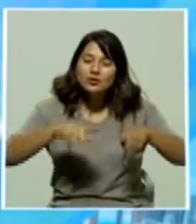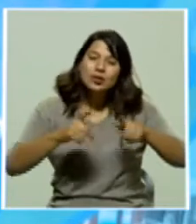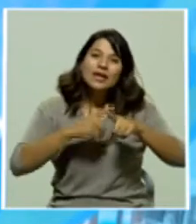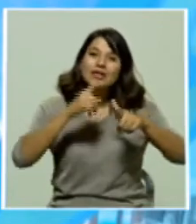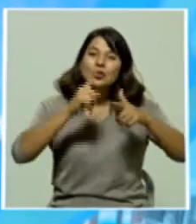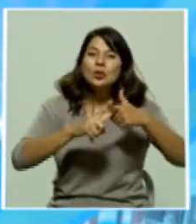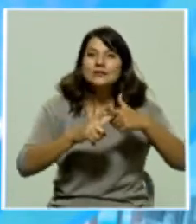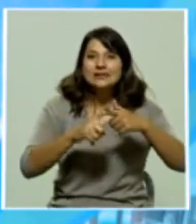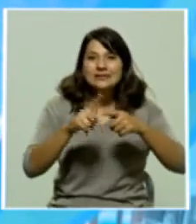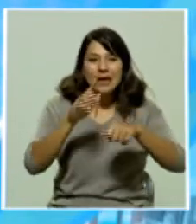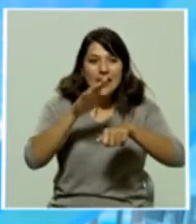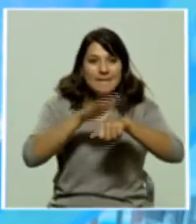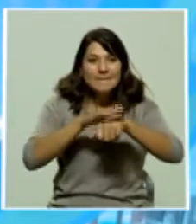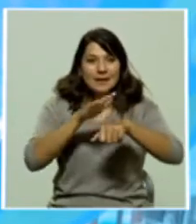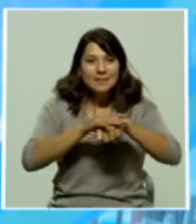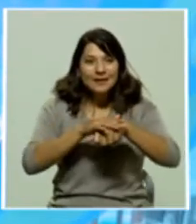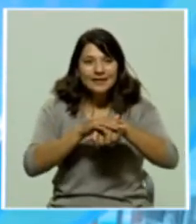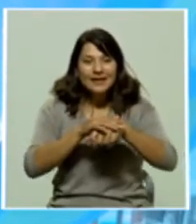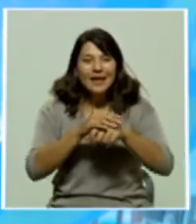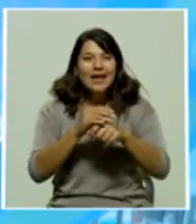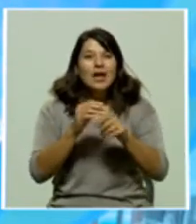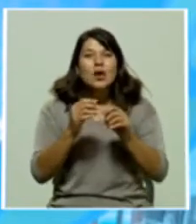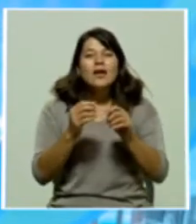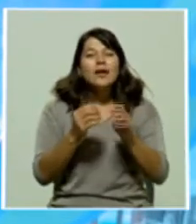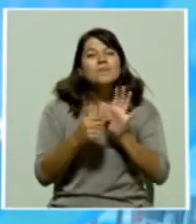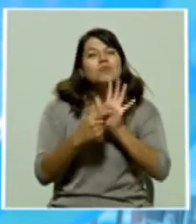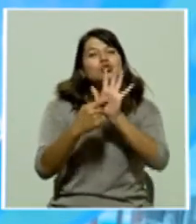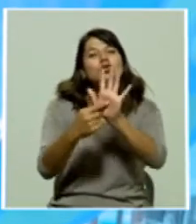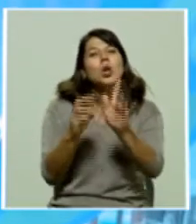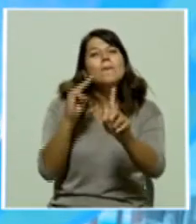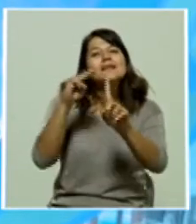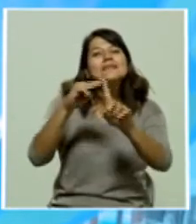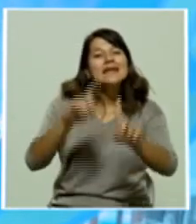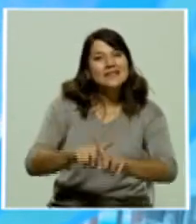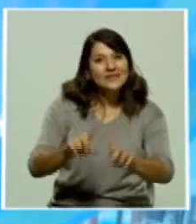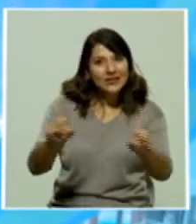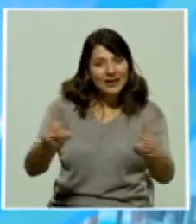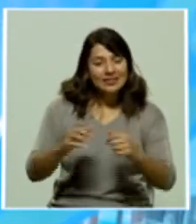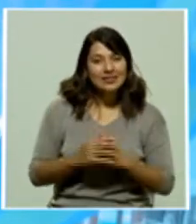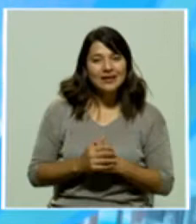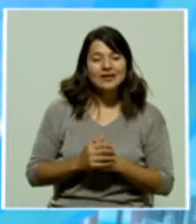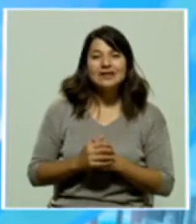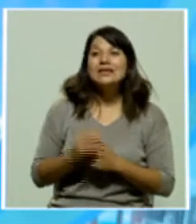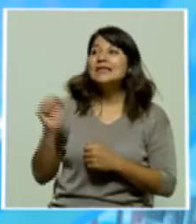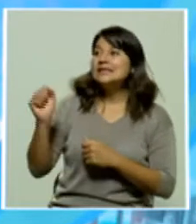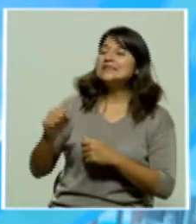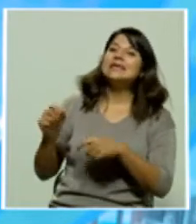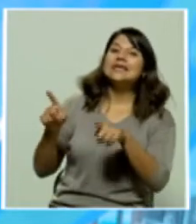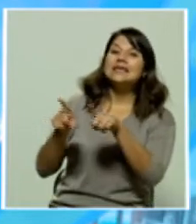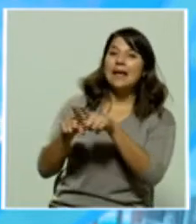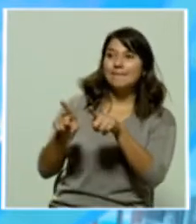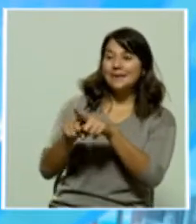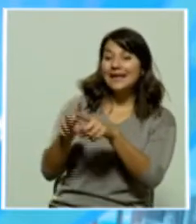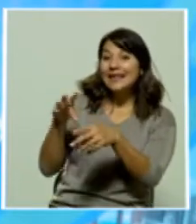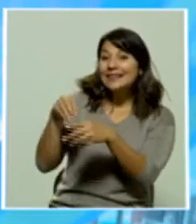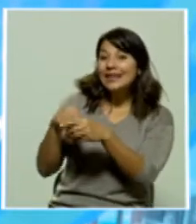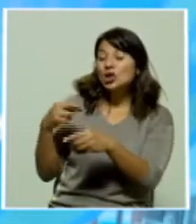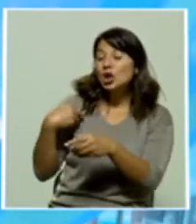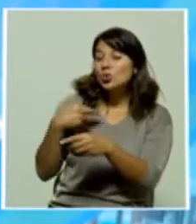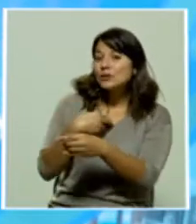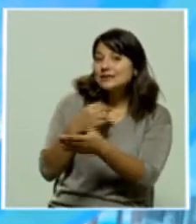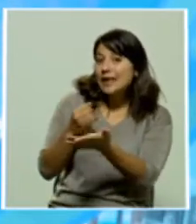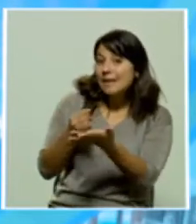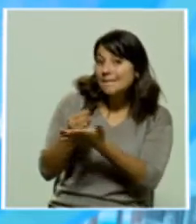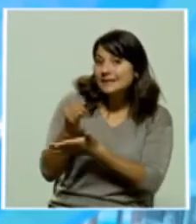impronta completamente diferente al resultado. También parte del documental lo que